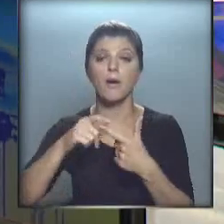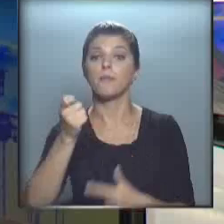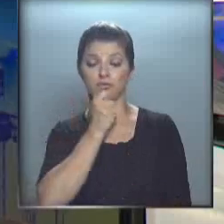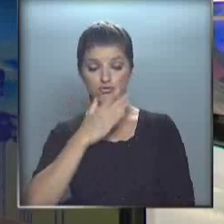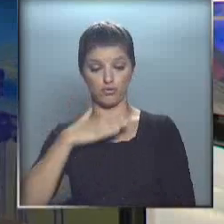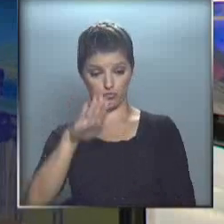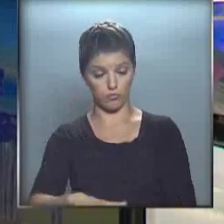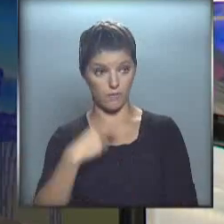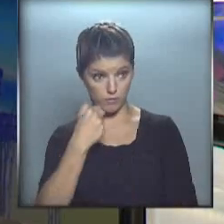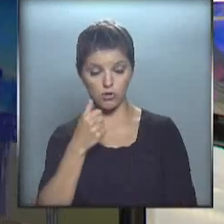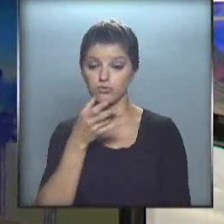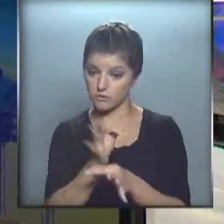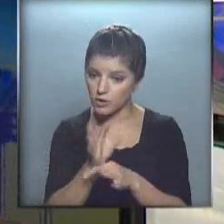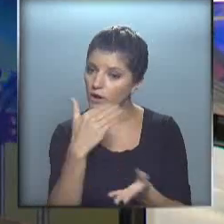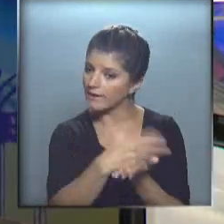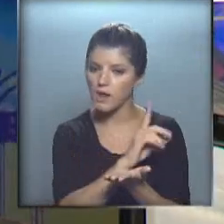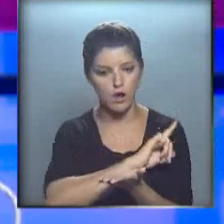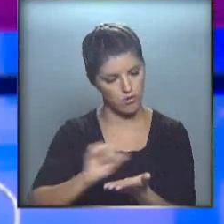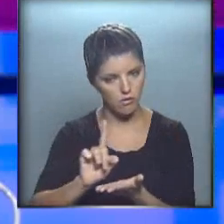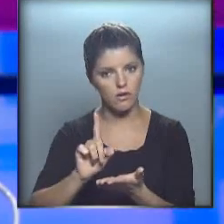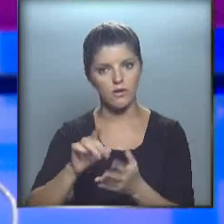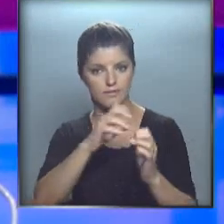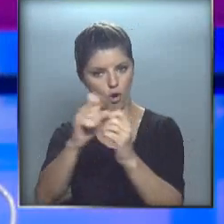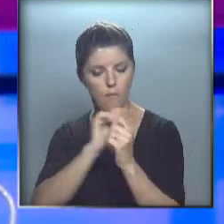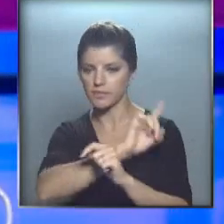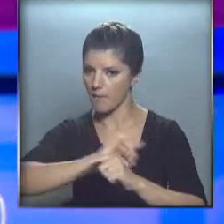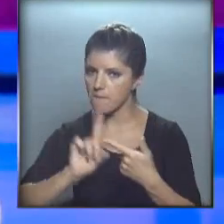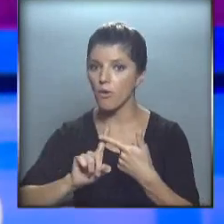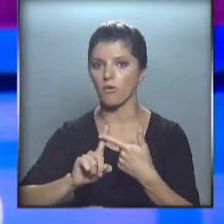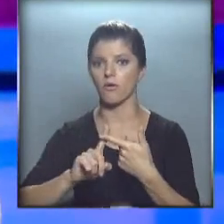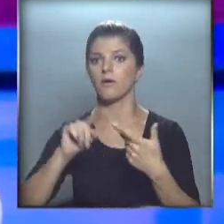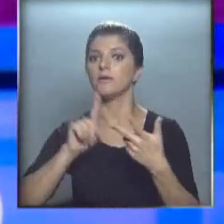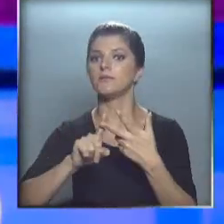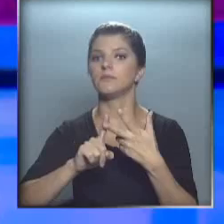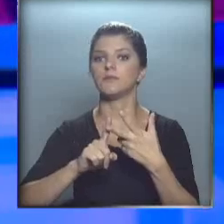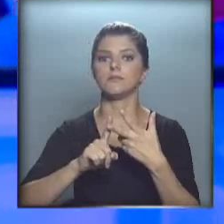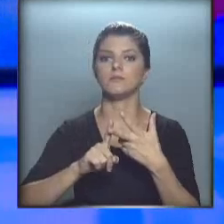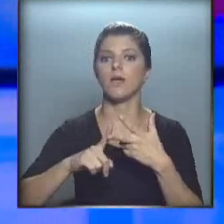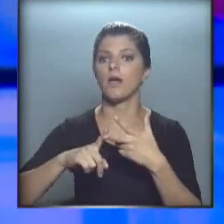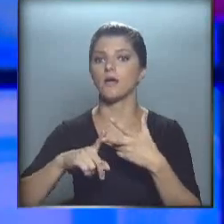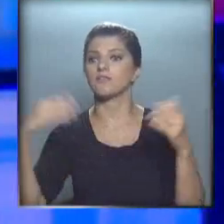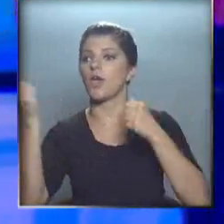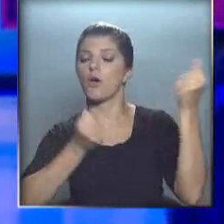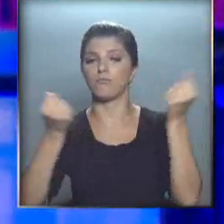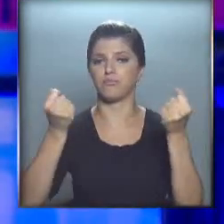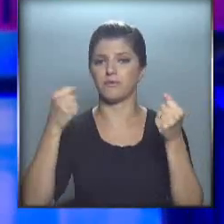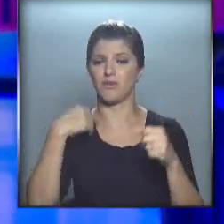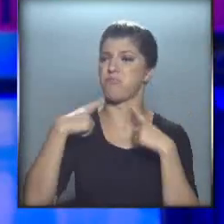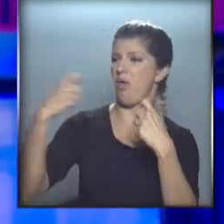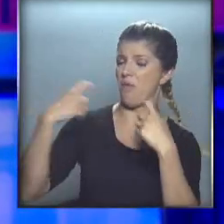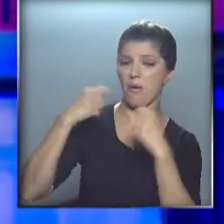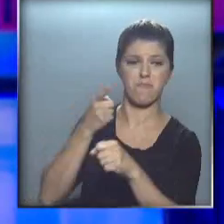hijo que no hay que discriminar, que no hay que no maltratar a gente, después salís a andar en auto y cagas a puteadas al que te encerró con el